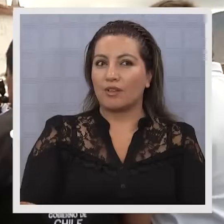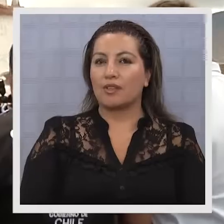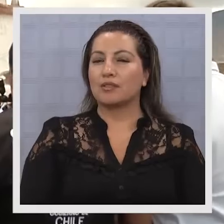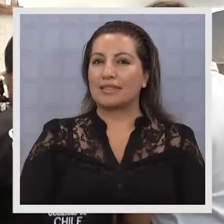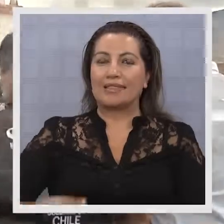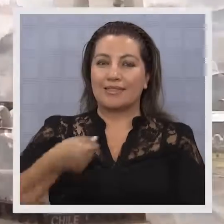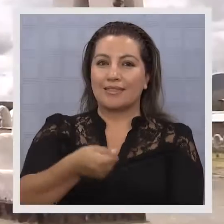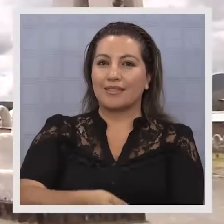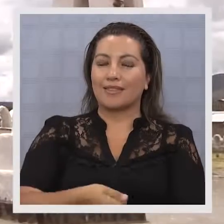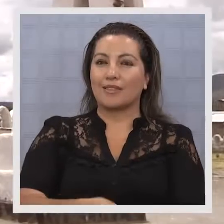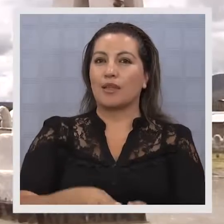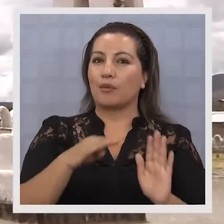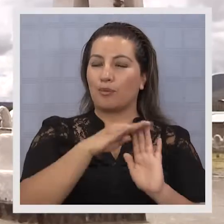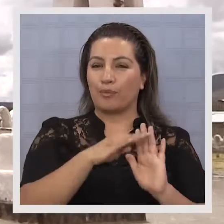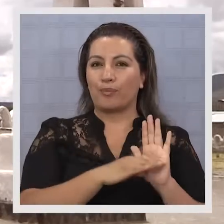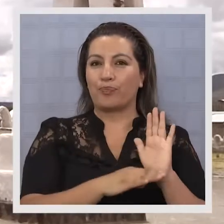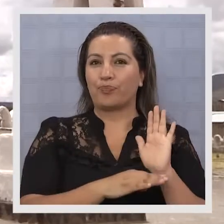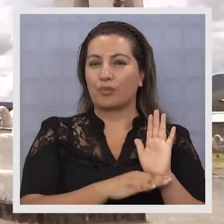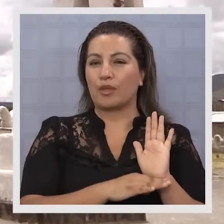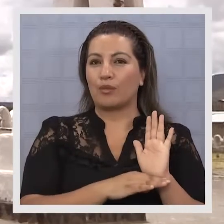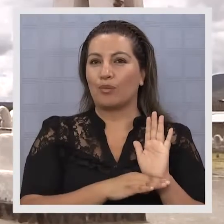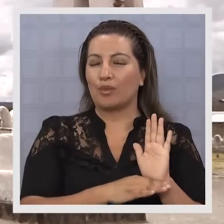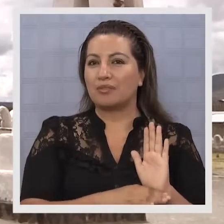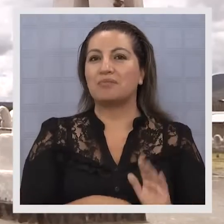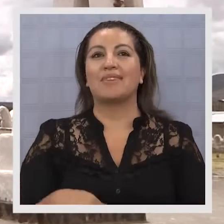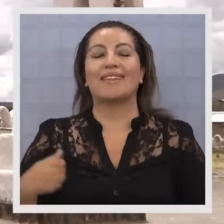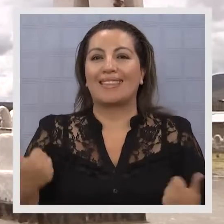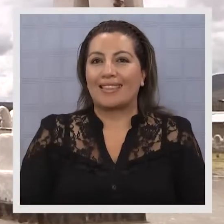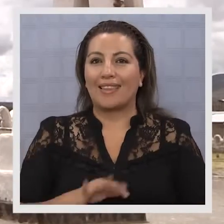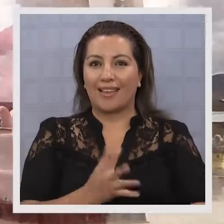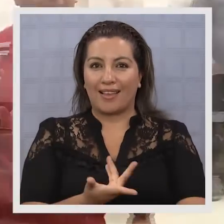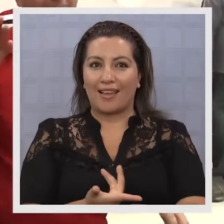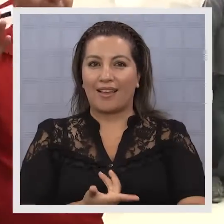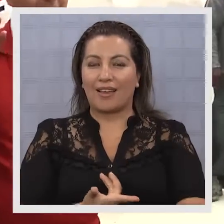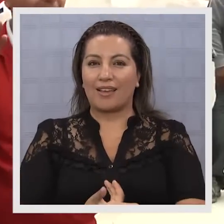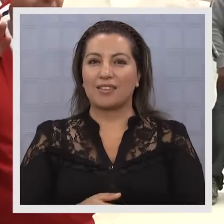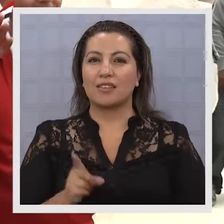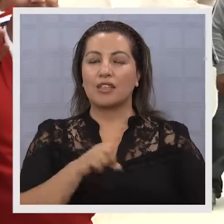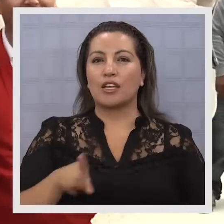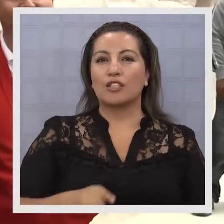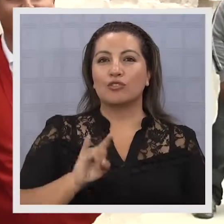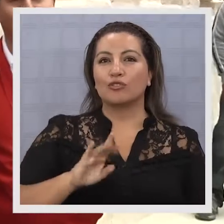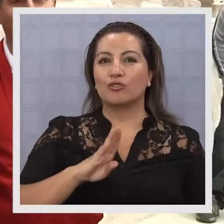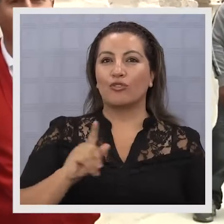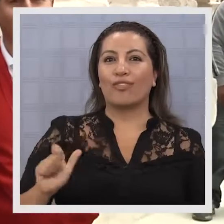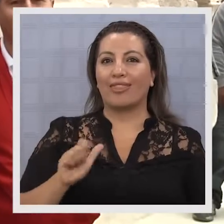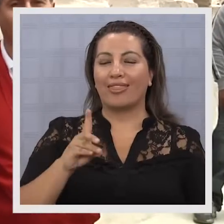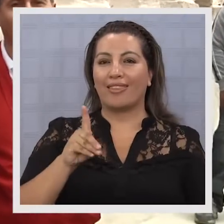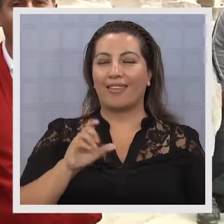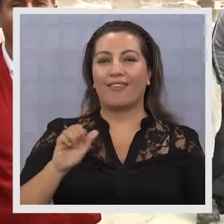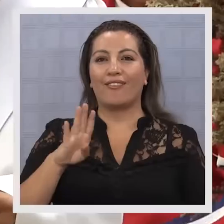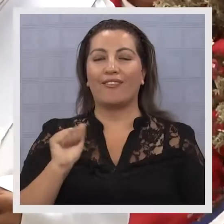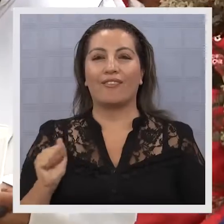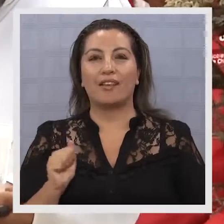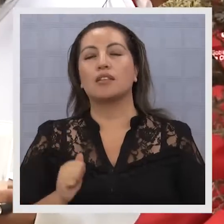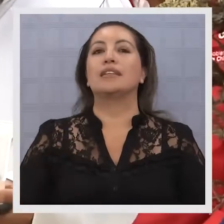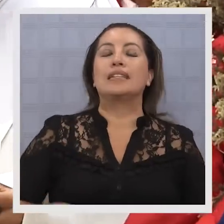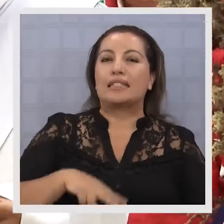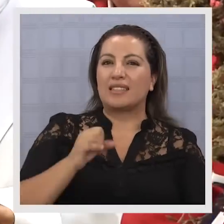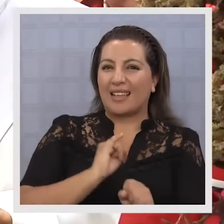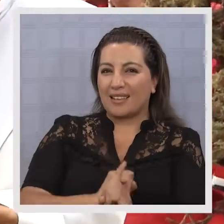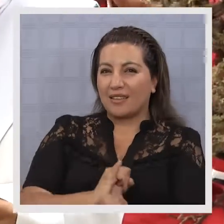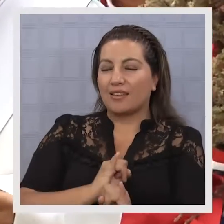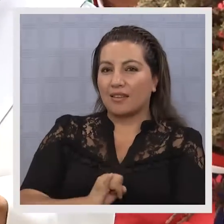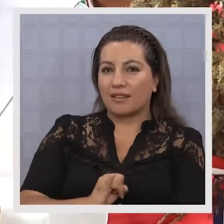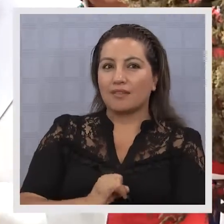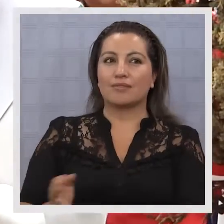64.950.500 pesos y fueron aportados por el programa de puesta en valor del patrimonio que desarrolla la SUBDERE, y las obras fueron ejecutadas por la Dirección